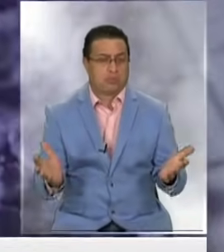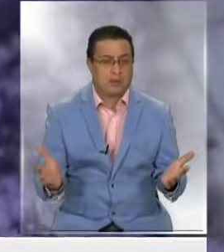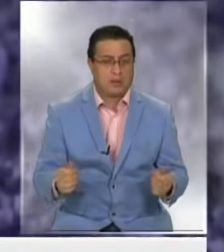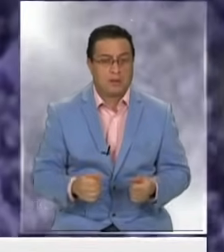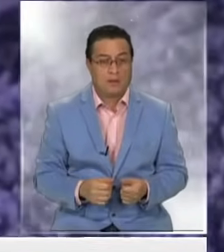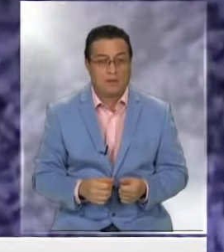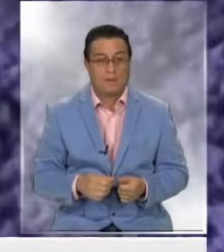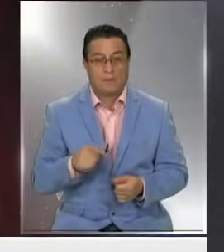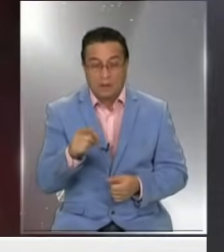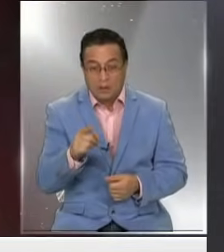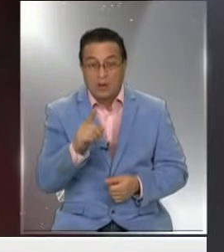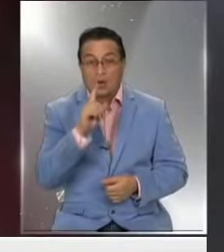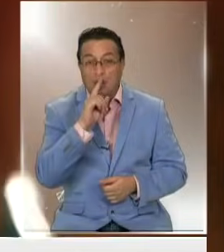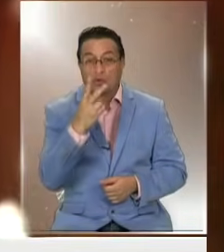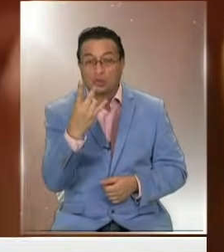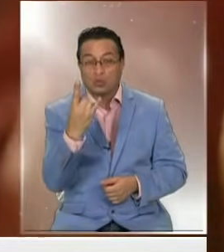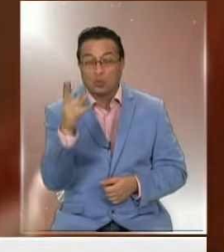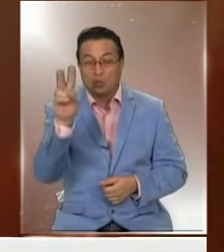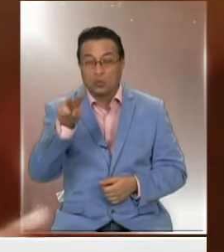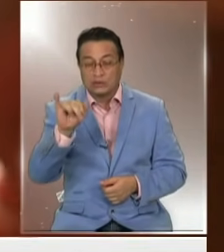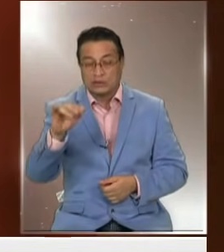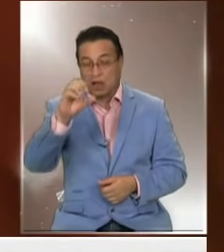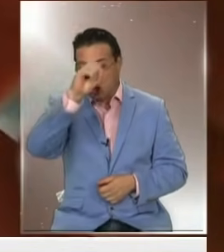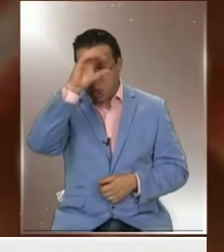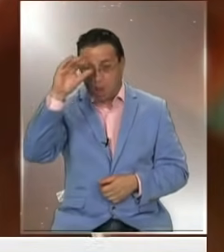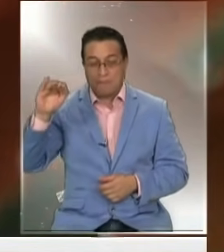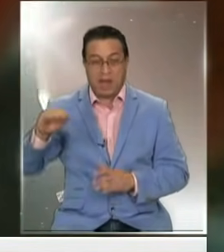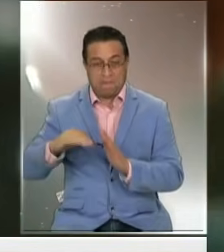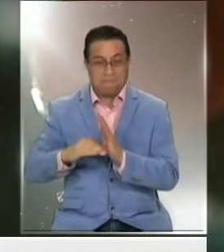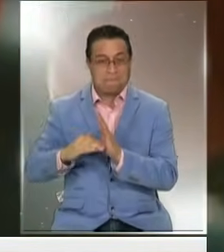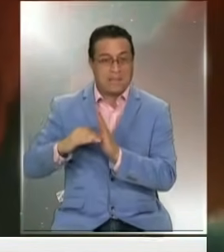Aumenta el consumo de Tusi en Colombia.